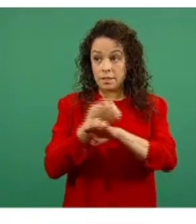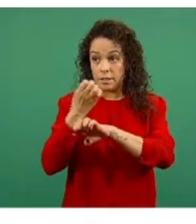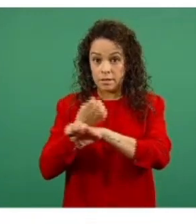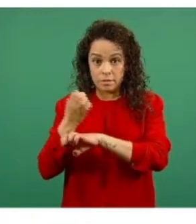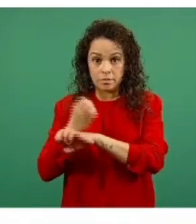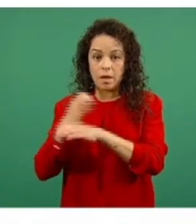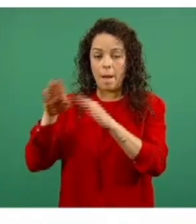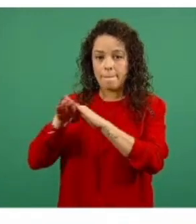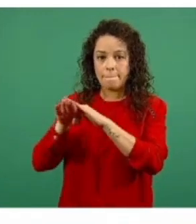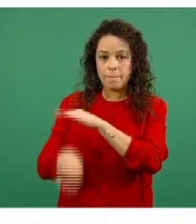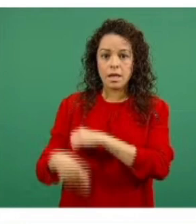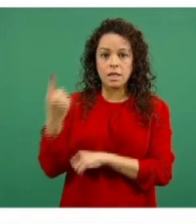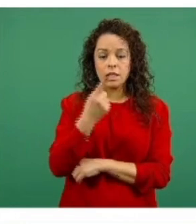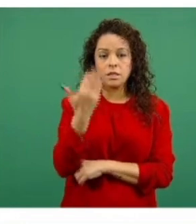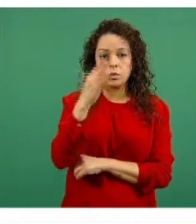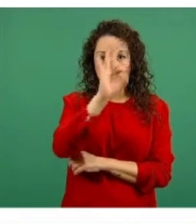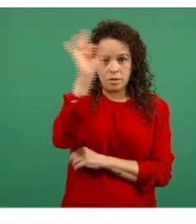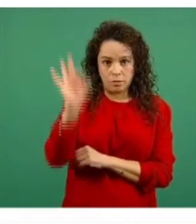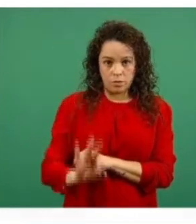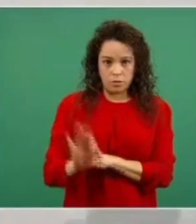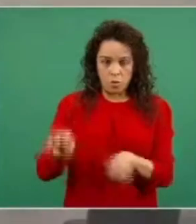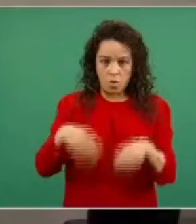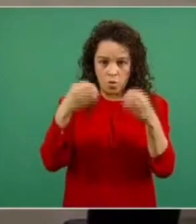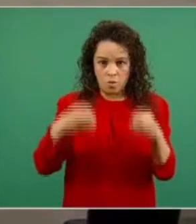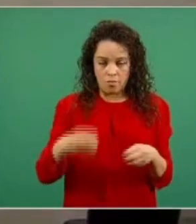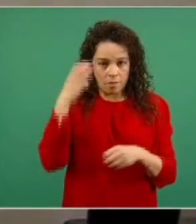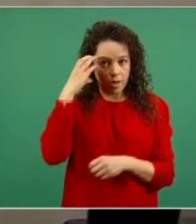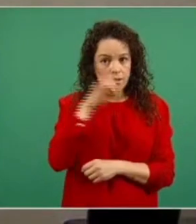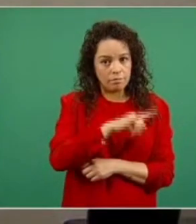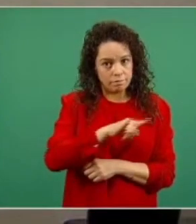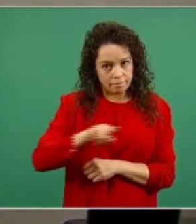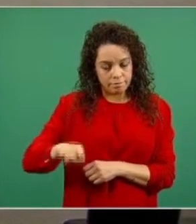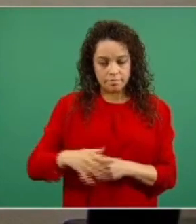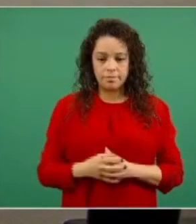menor al 50%. La siguiente, por favor.